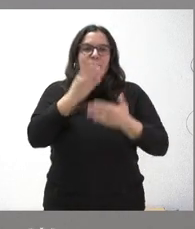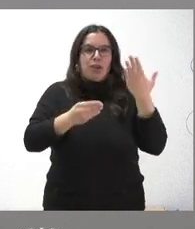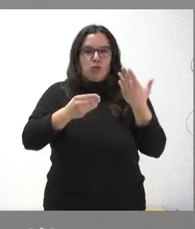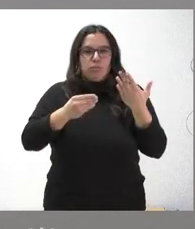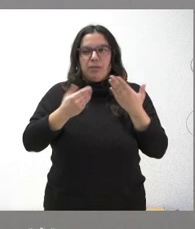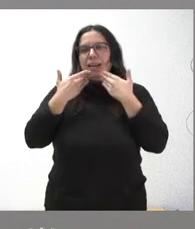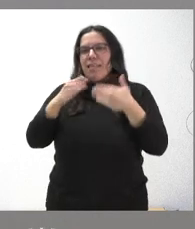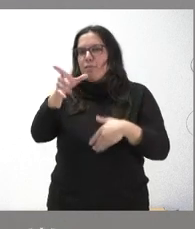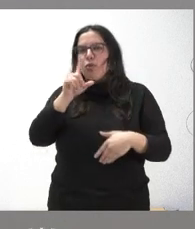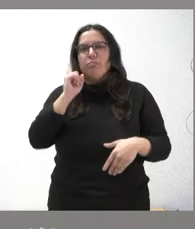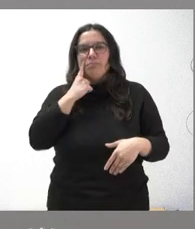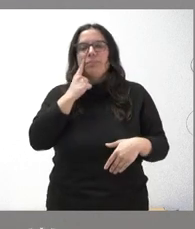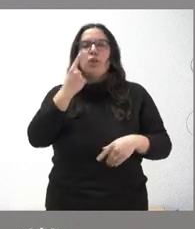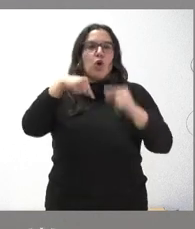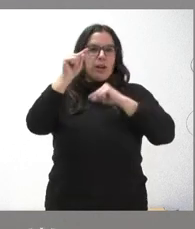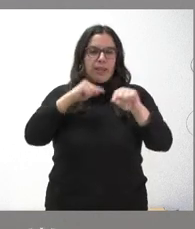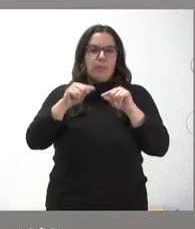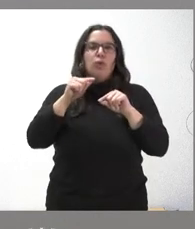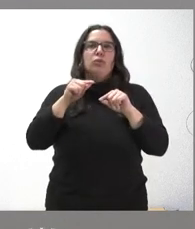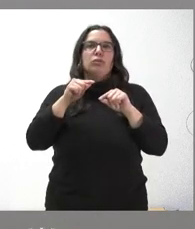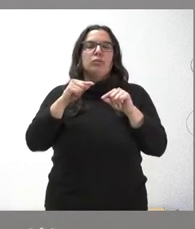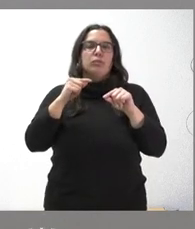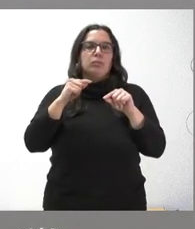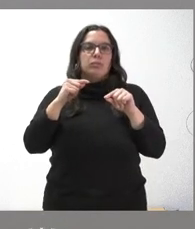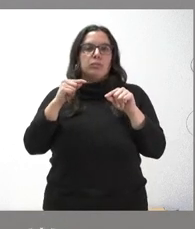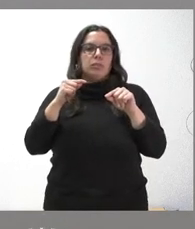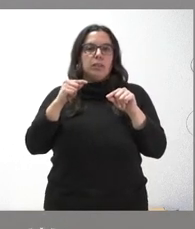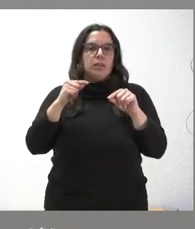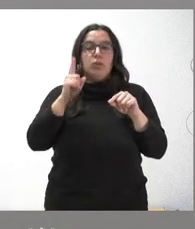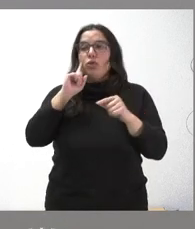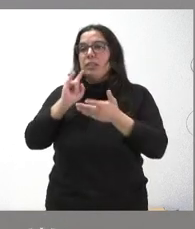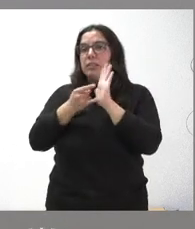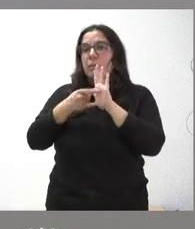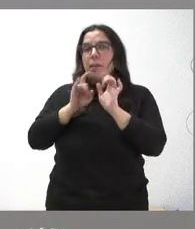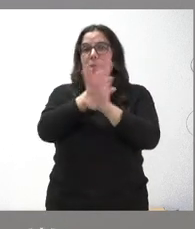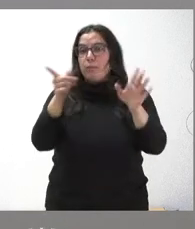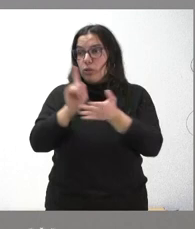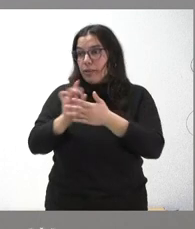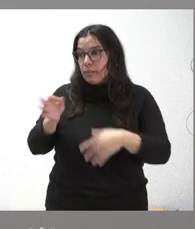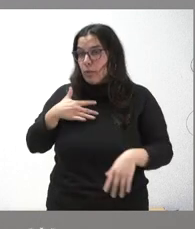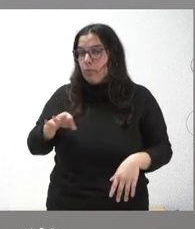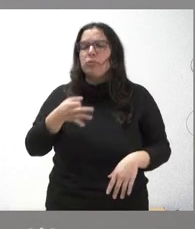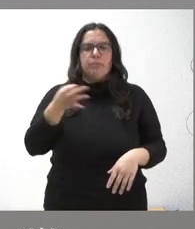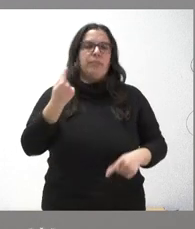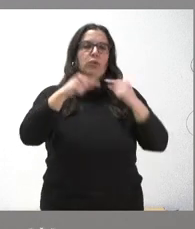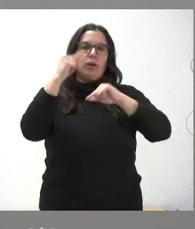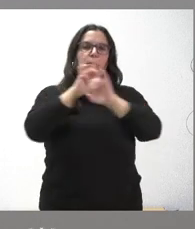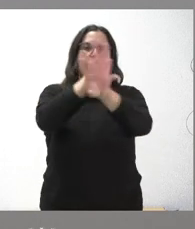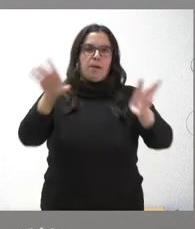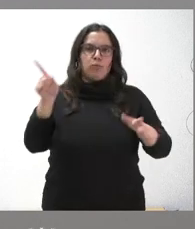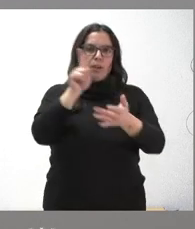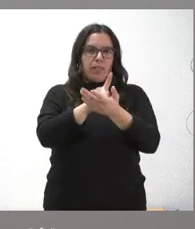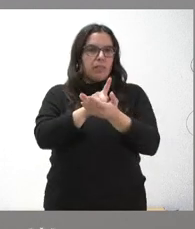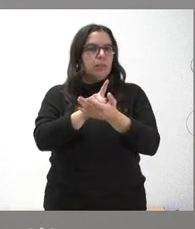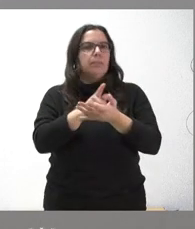el haberlo detectado y lo corregiremos y en la medida en que no sé cuál es el mecanismo se lo podemos enviar No ya corregido pero Es evidente